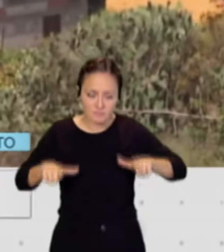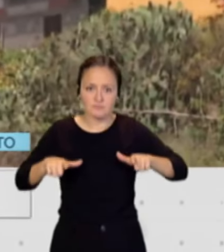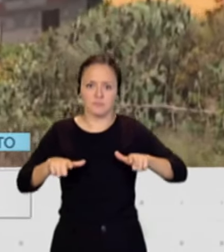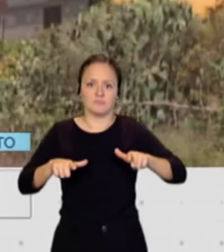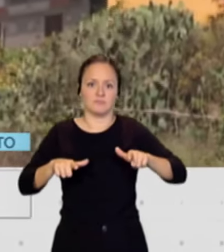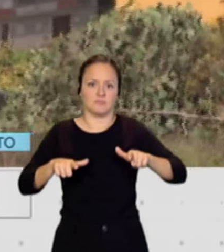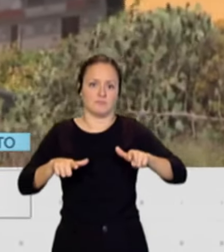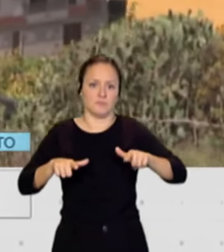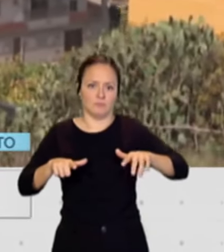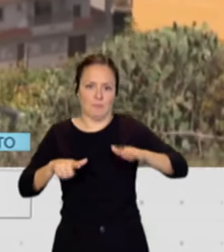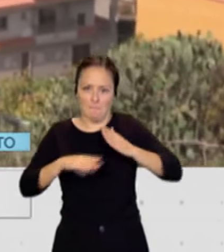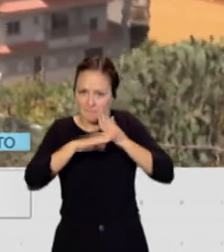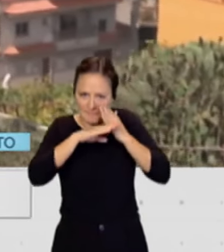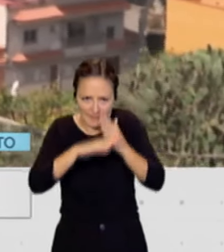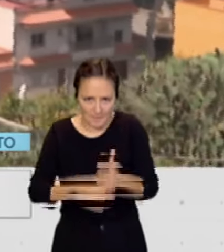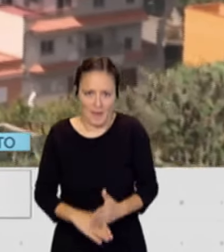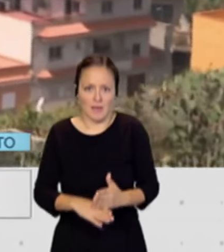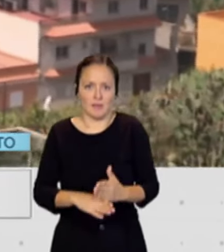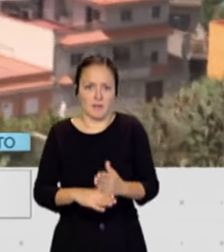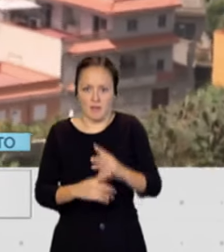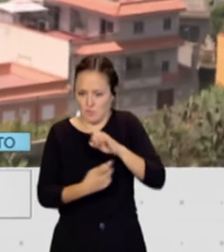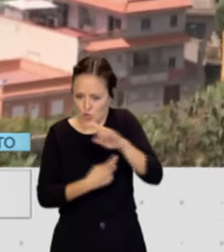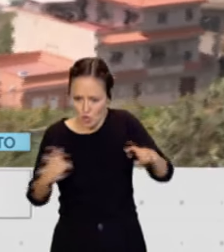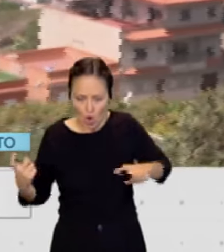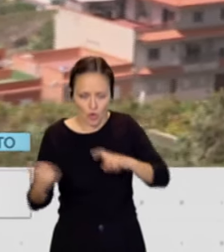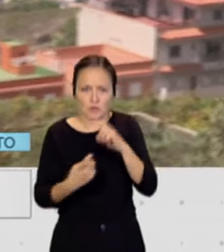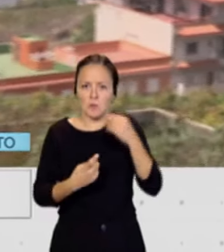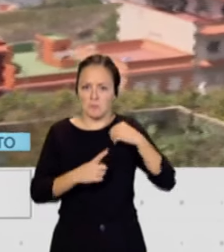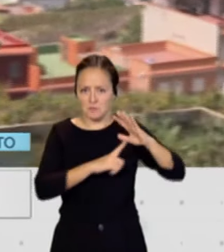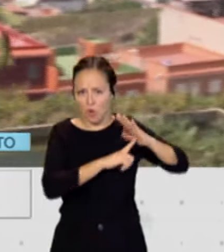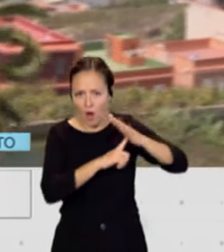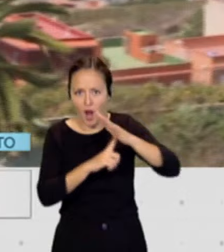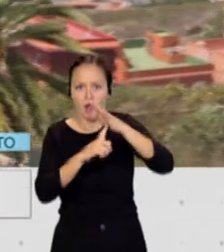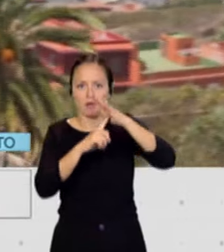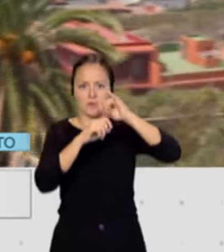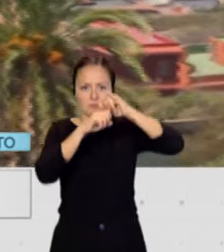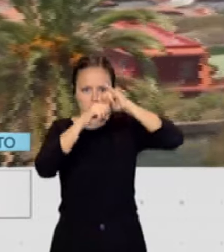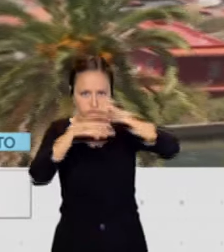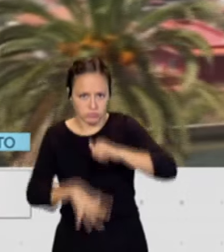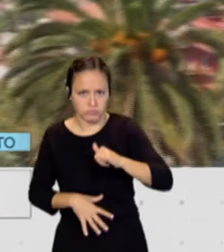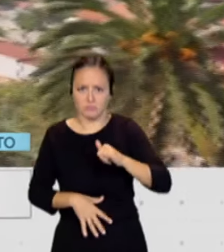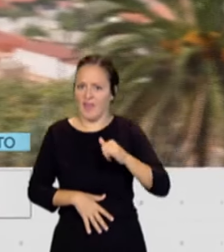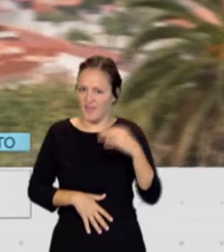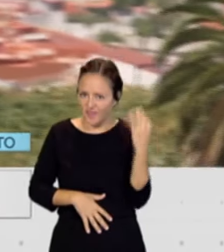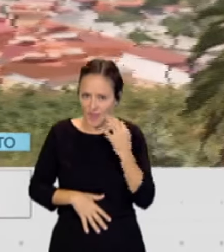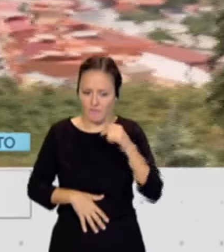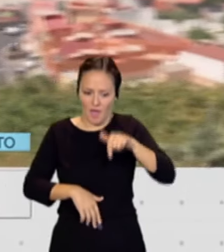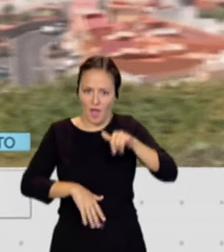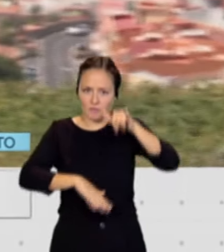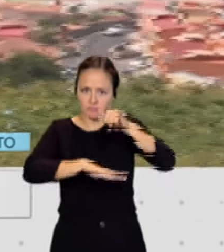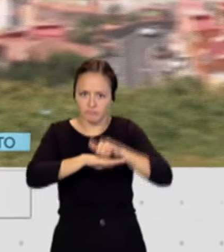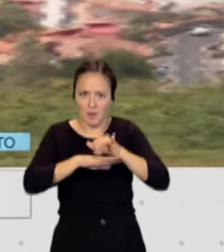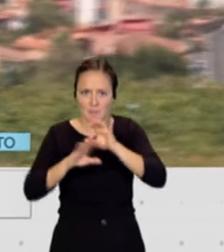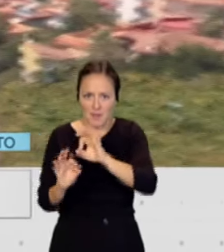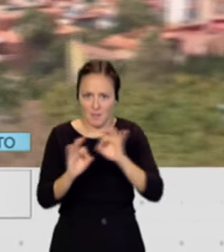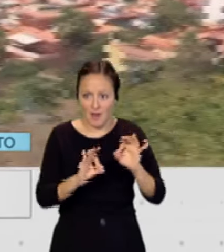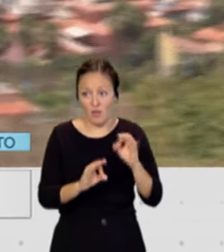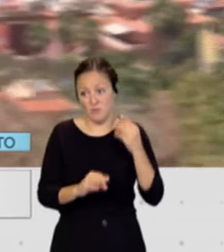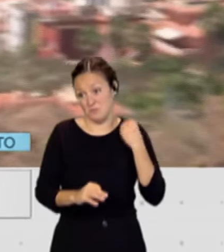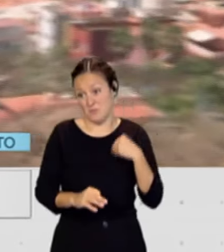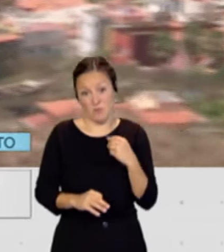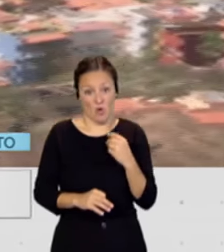permanente continuo yo creo que a tanto de medios aéreos de ala fija como de helicópteros que son los dos medios